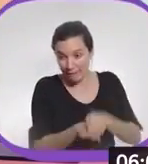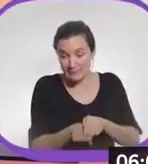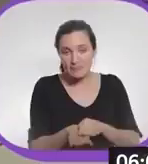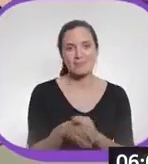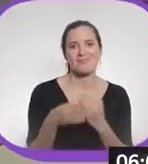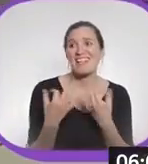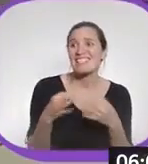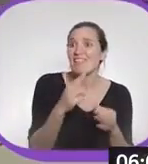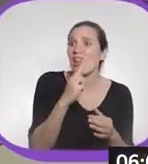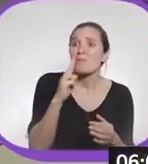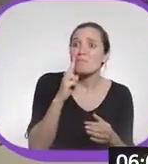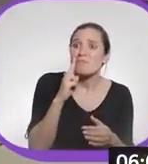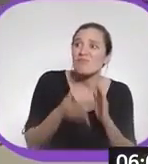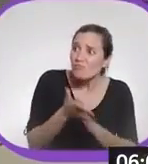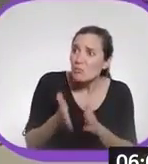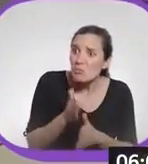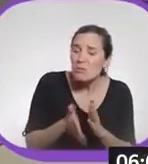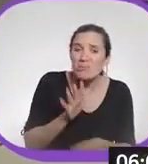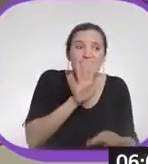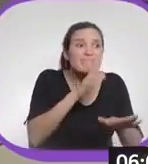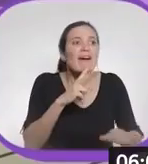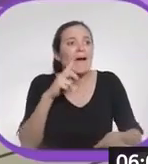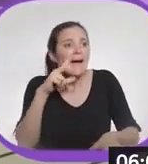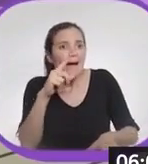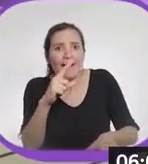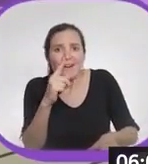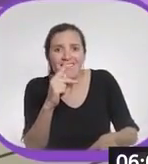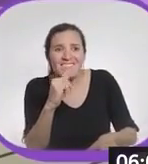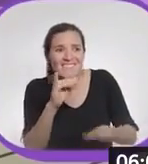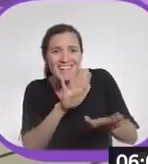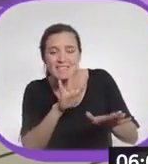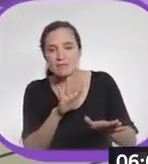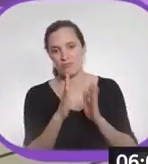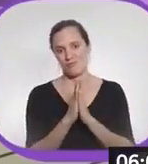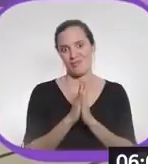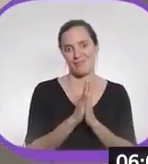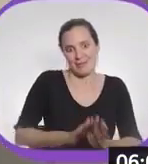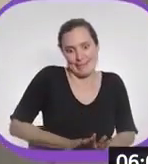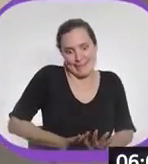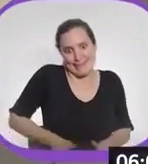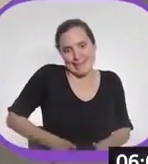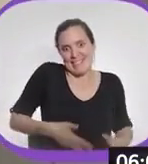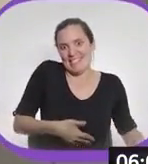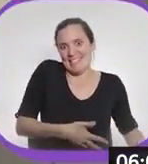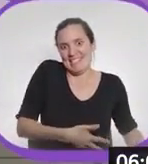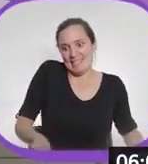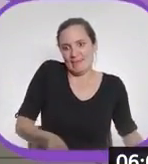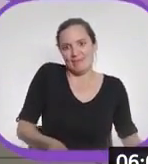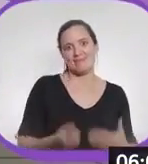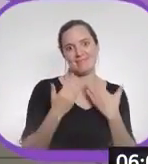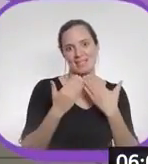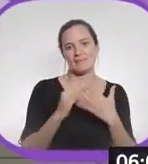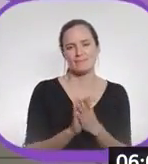¡Vamos, Sparky! ¡Debemos salvar a mis padrinos y detener a Vicky! Antes de hacerlo, ¿podrías quitarte el tutú? ¡Es incómodo!